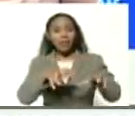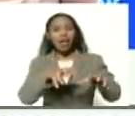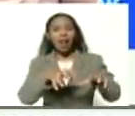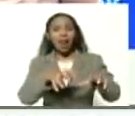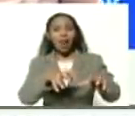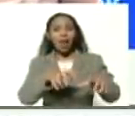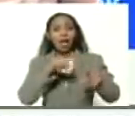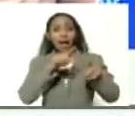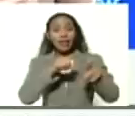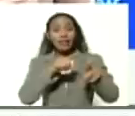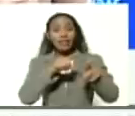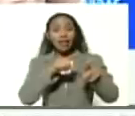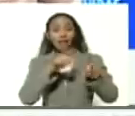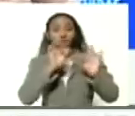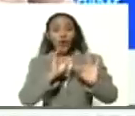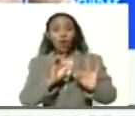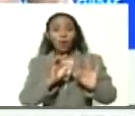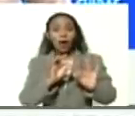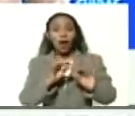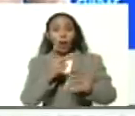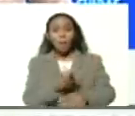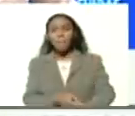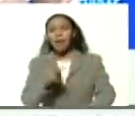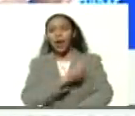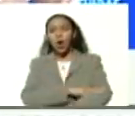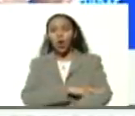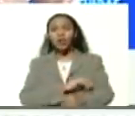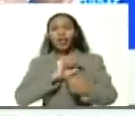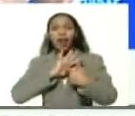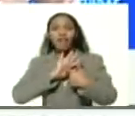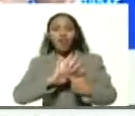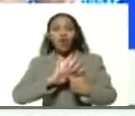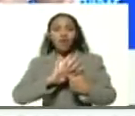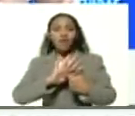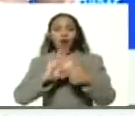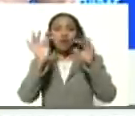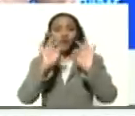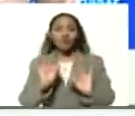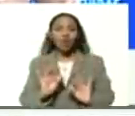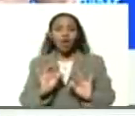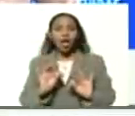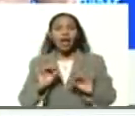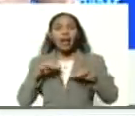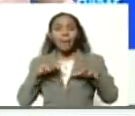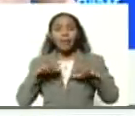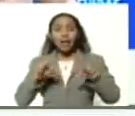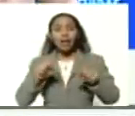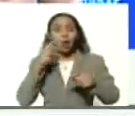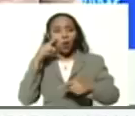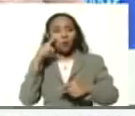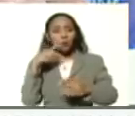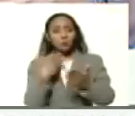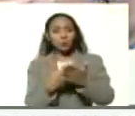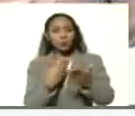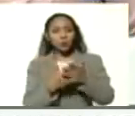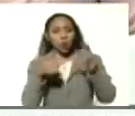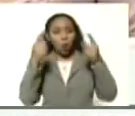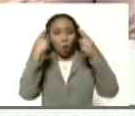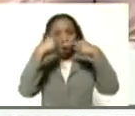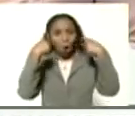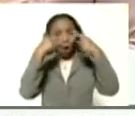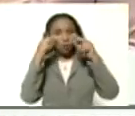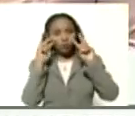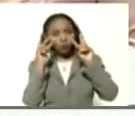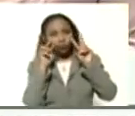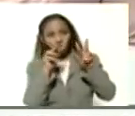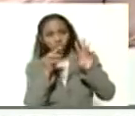La pandemia ha exacerbado lo peor del modelo capitalista y lo estamos viendo hoy, nuestros ojos. En medio